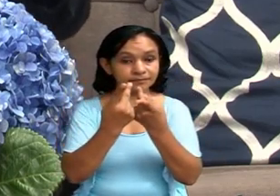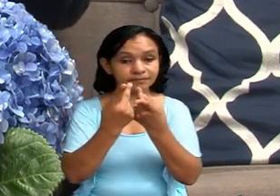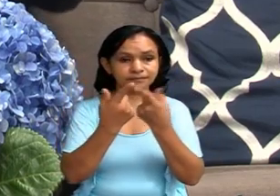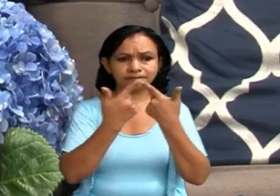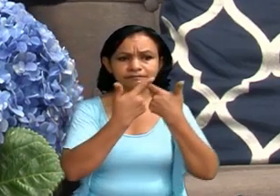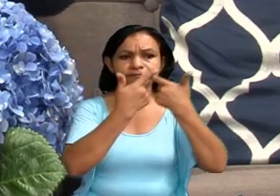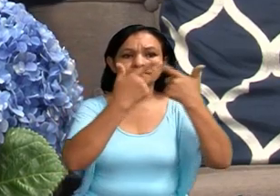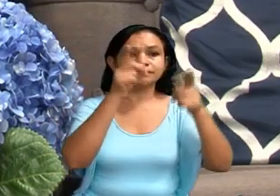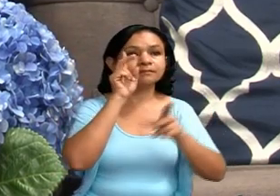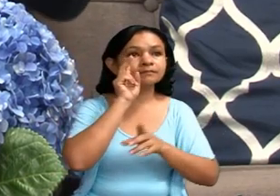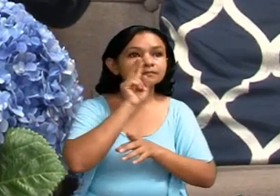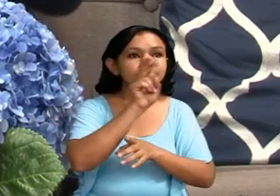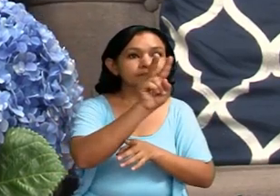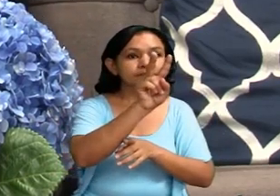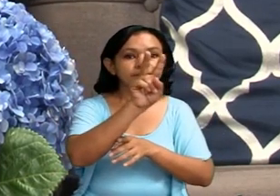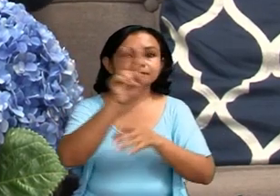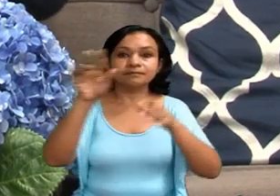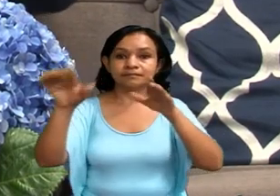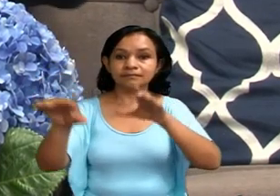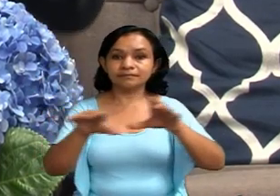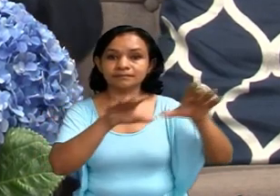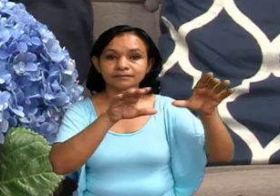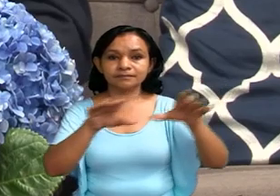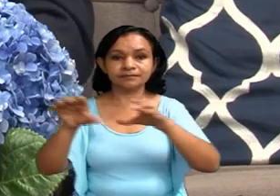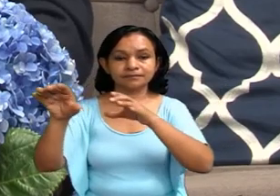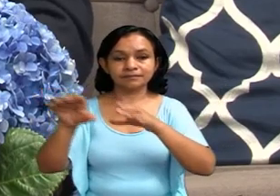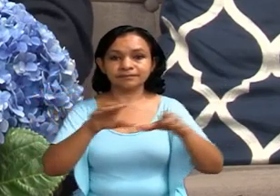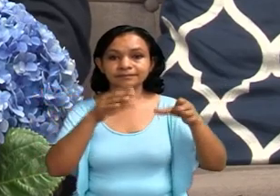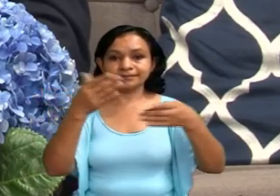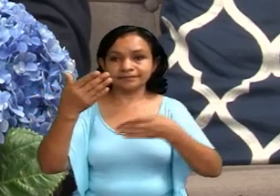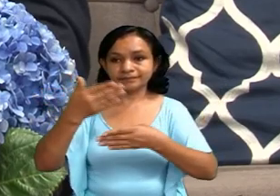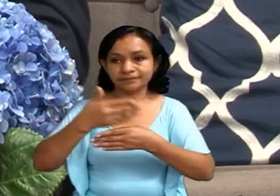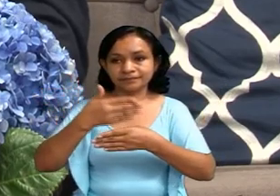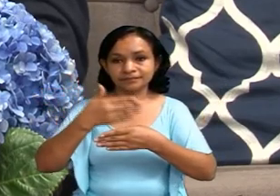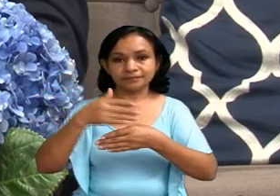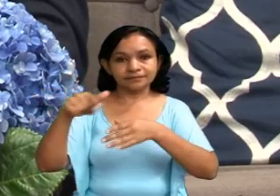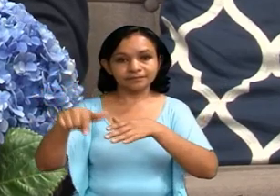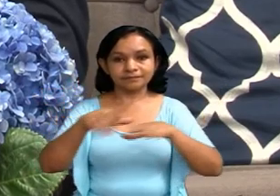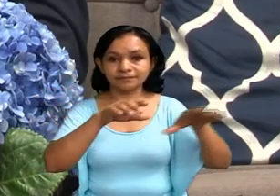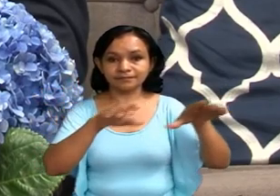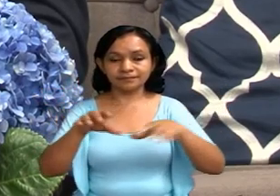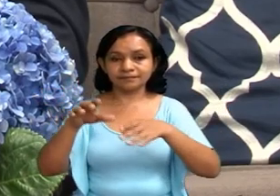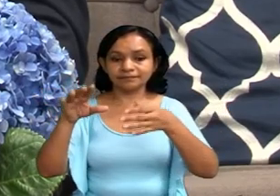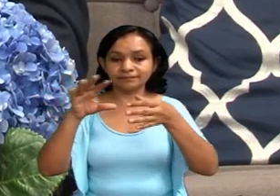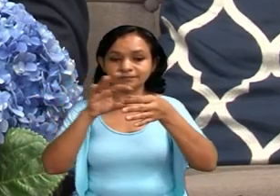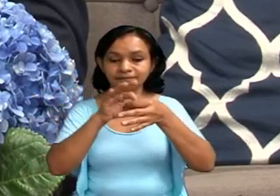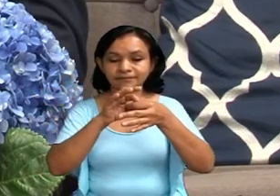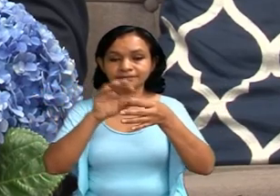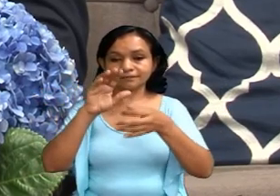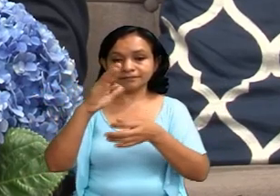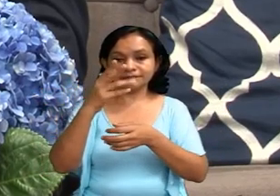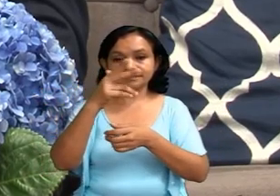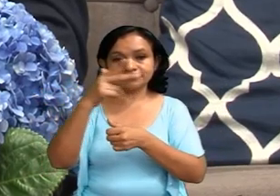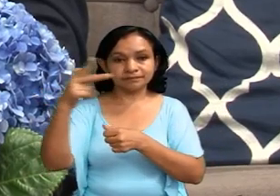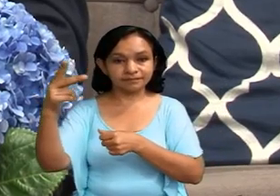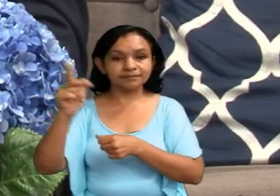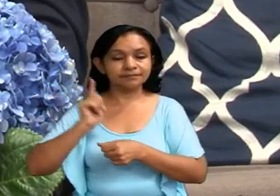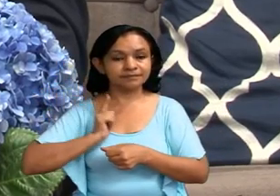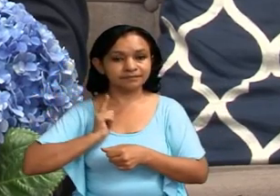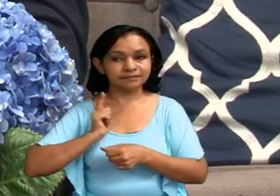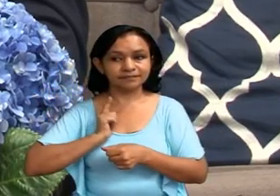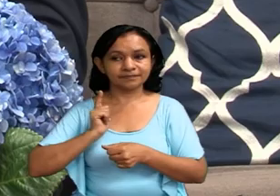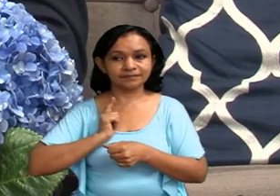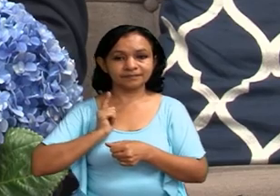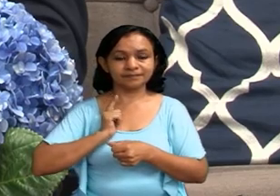gratuitamente vea los espectáculos que hacemos en el teatro a través de esta alianza, esta colaboración que